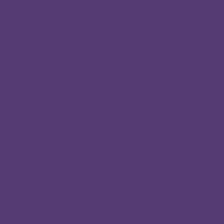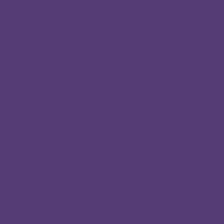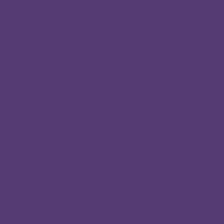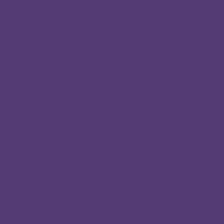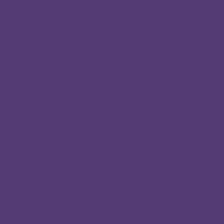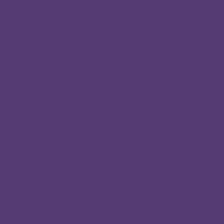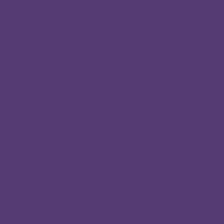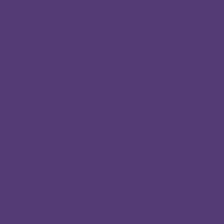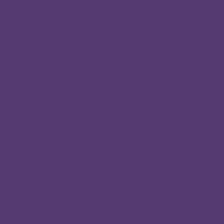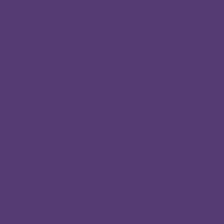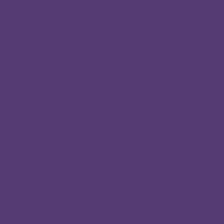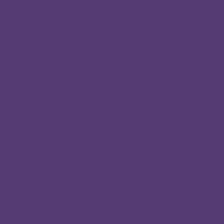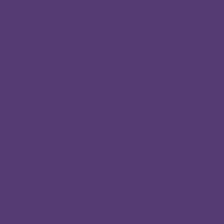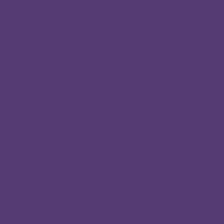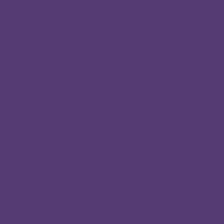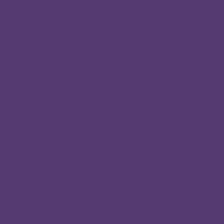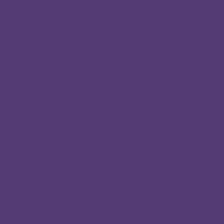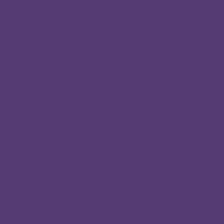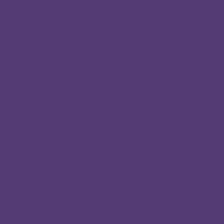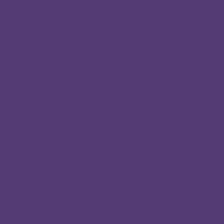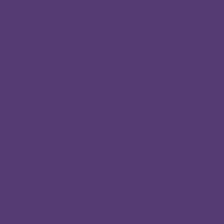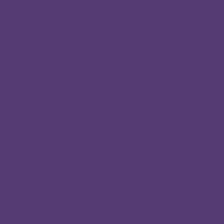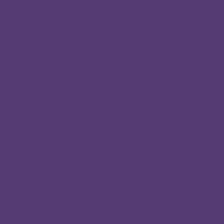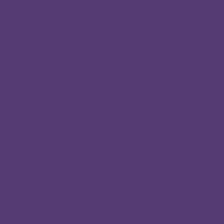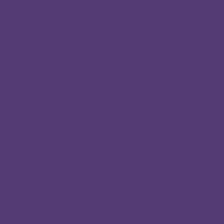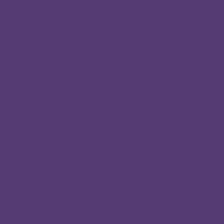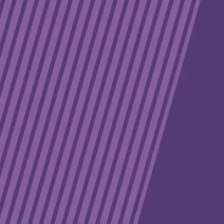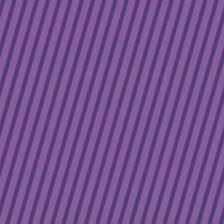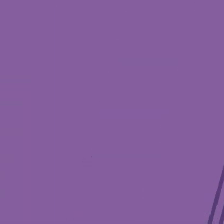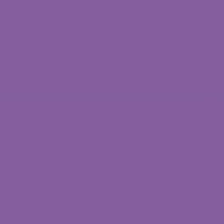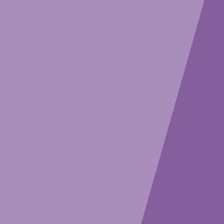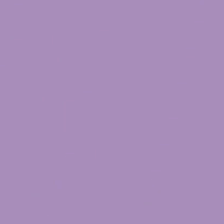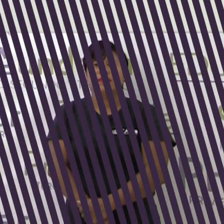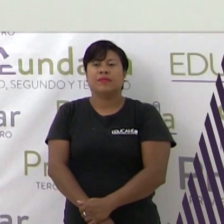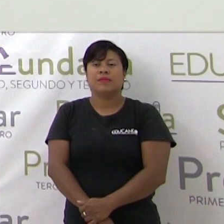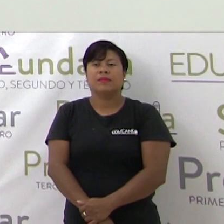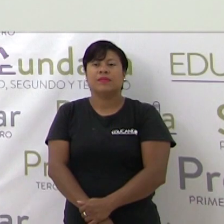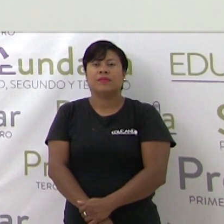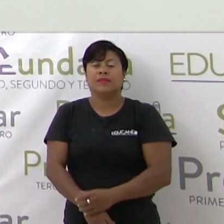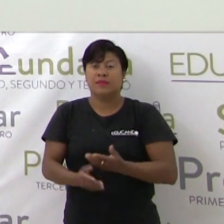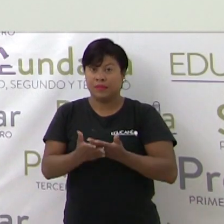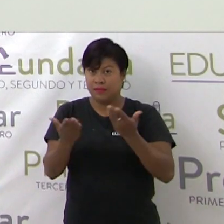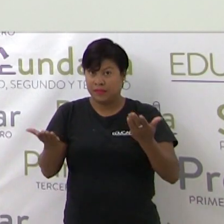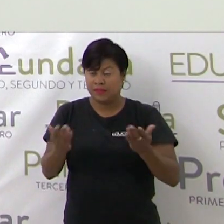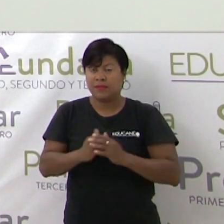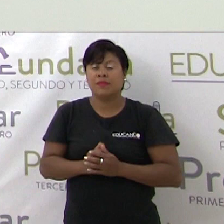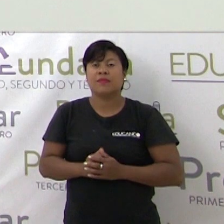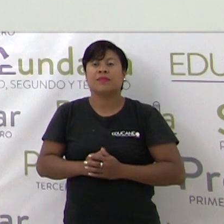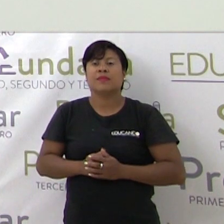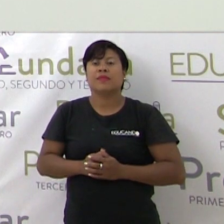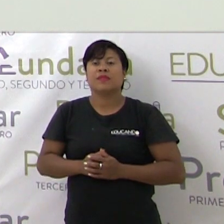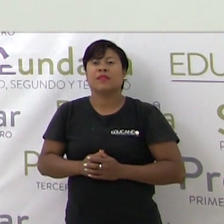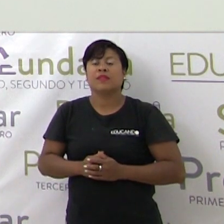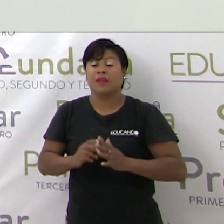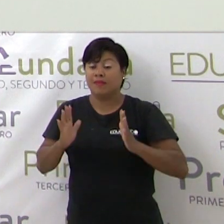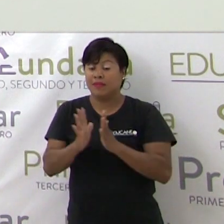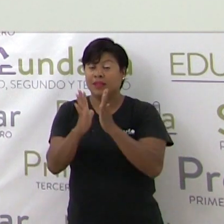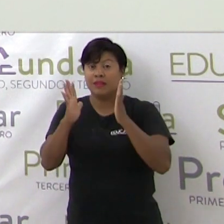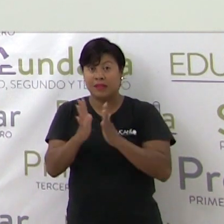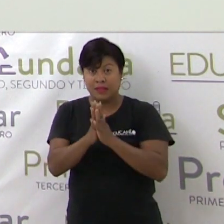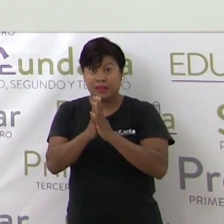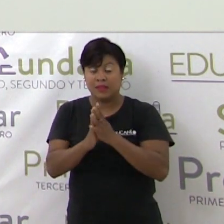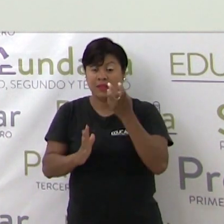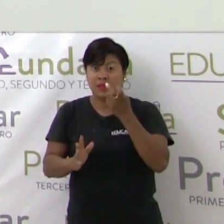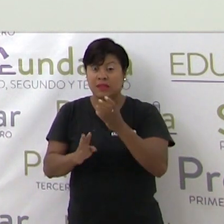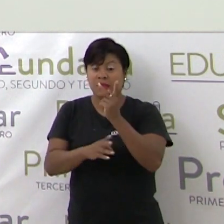todos hablan de lo que quieren. De su sueño, ¿verdad? Uh-huh. A continuación, los participantes de